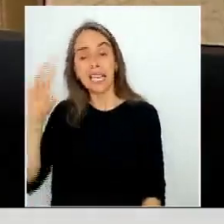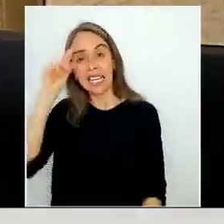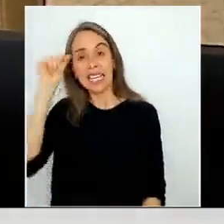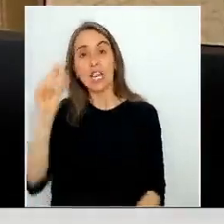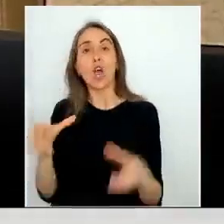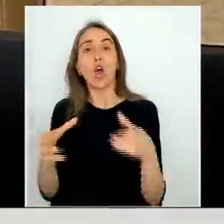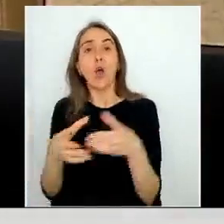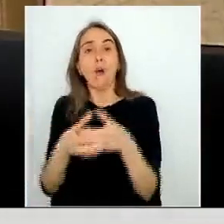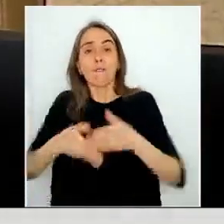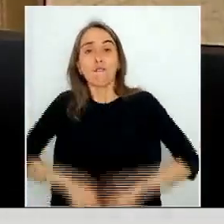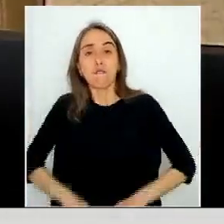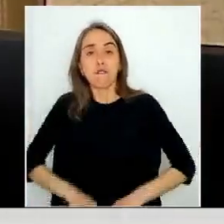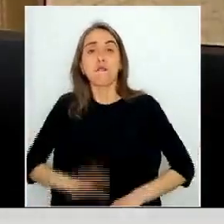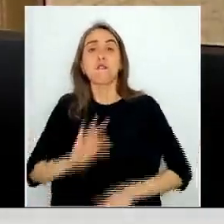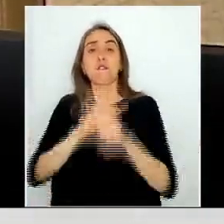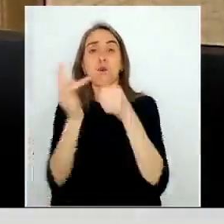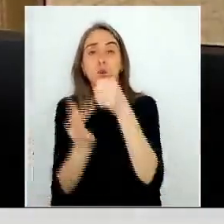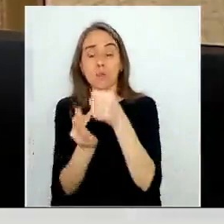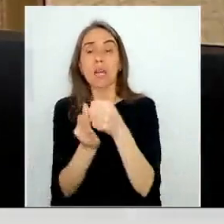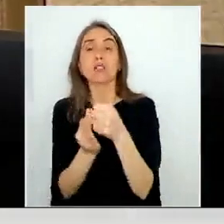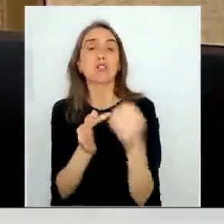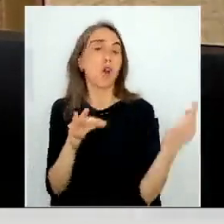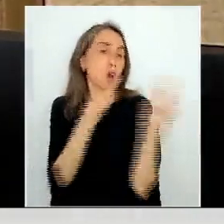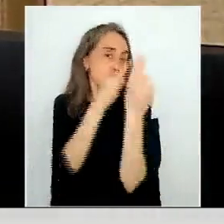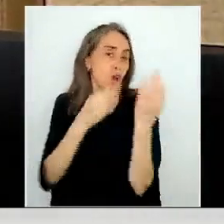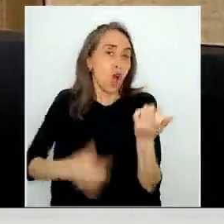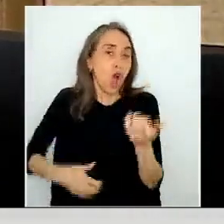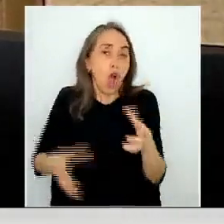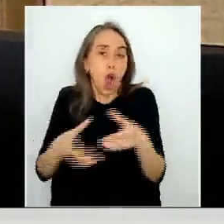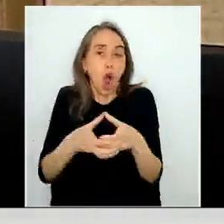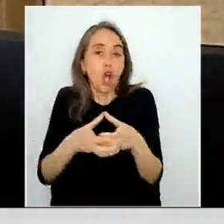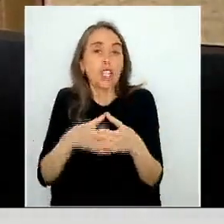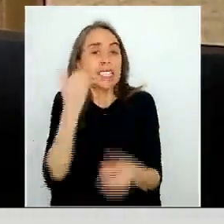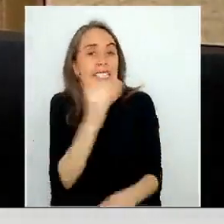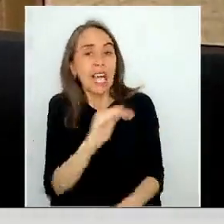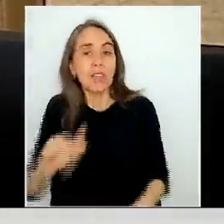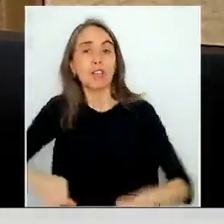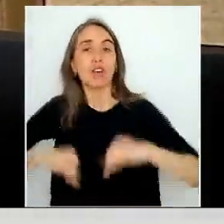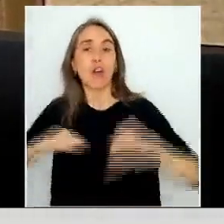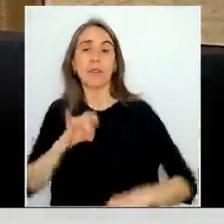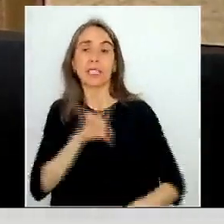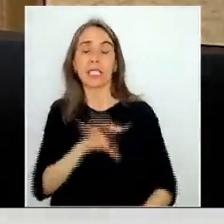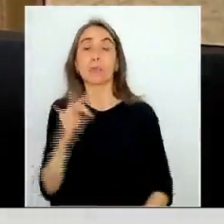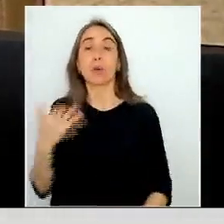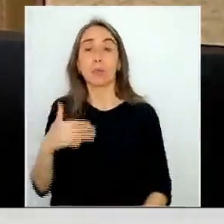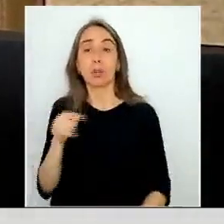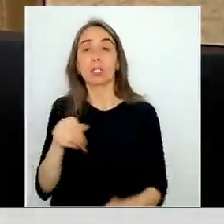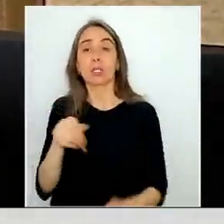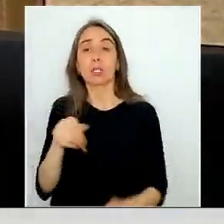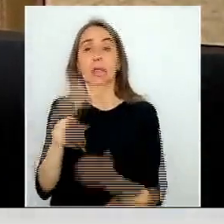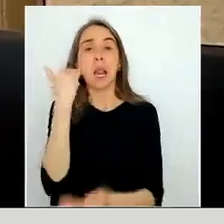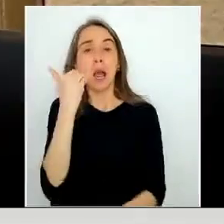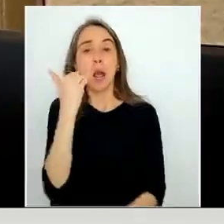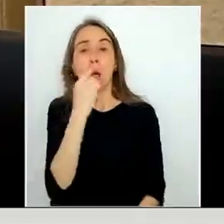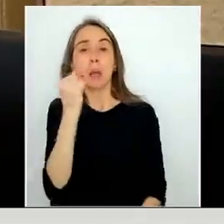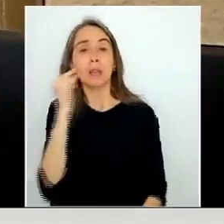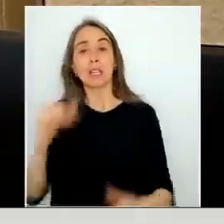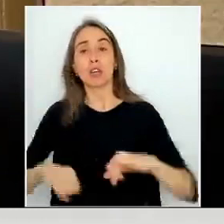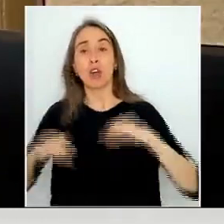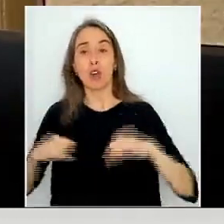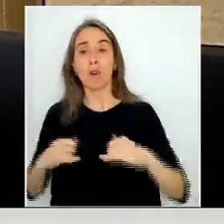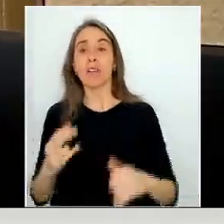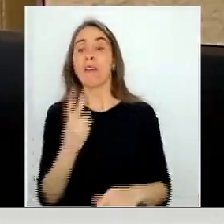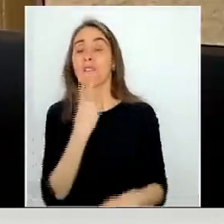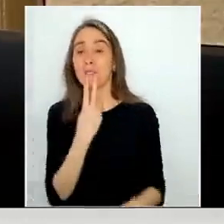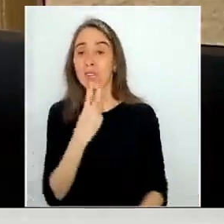que es una institución hoy día que ha sido muy relevante para miles de niños niñas y jóvenes que viven en nuestro